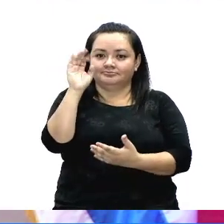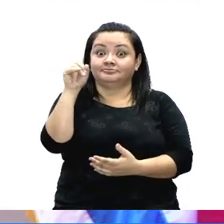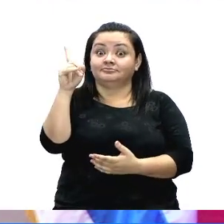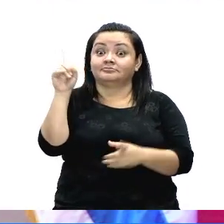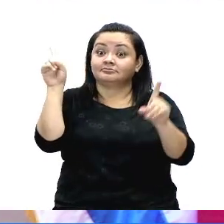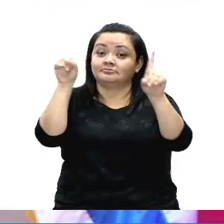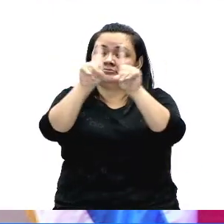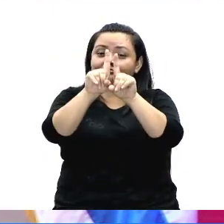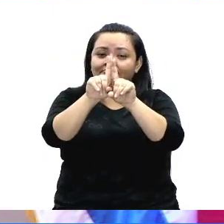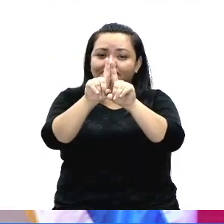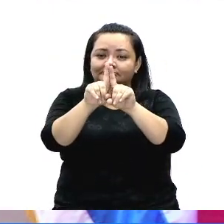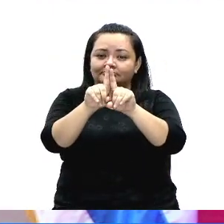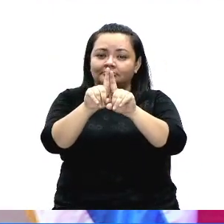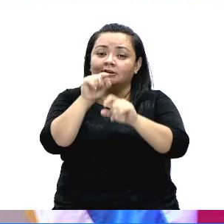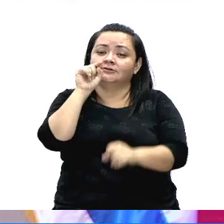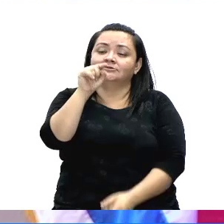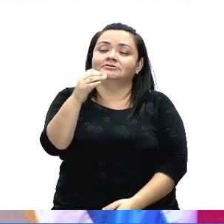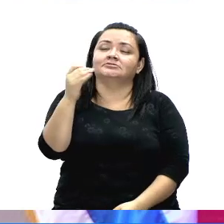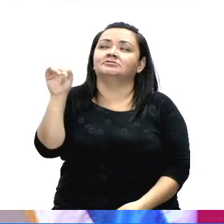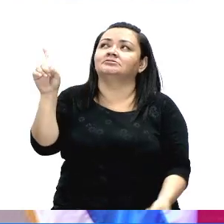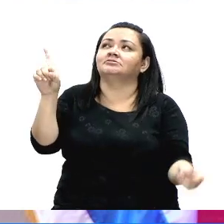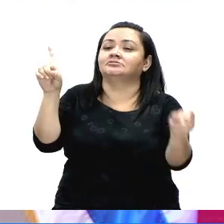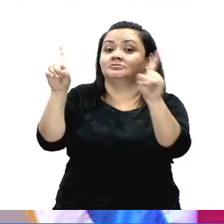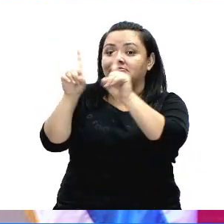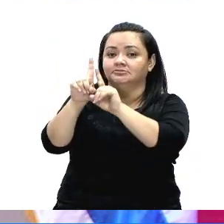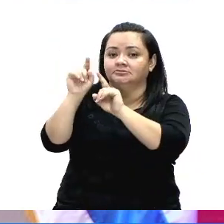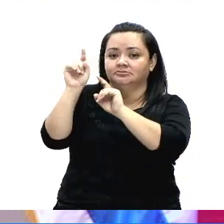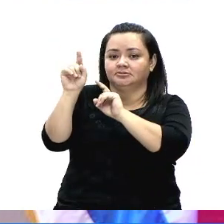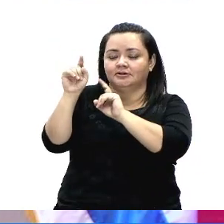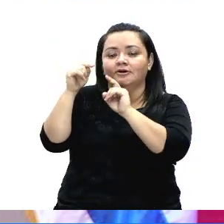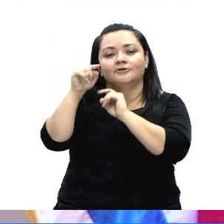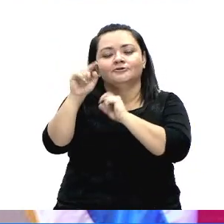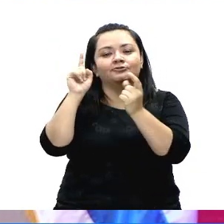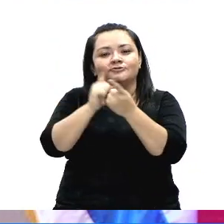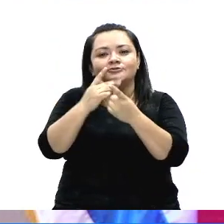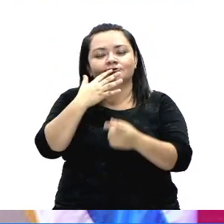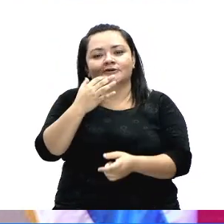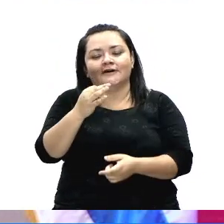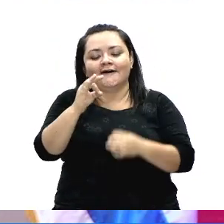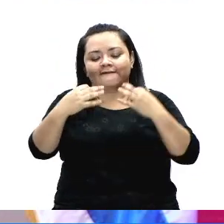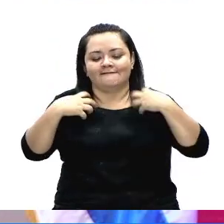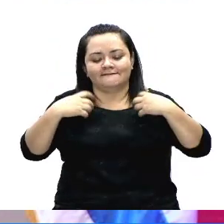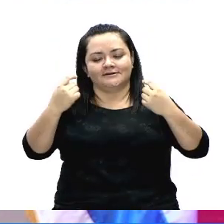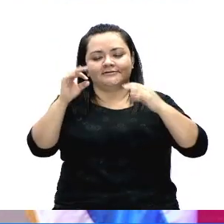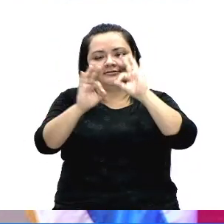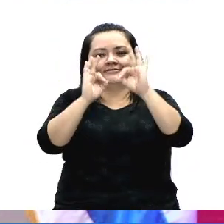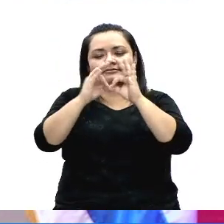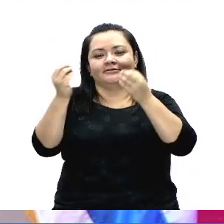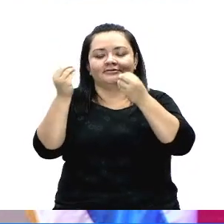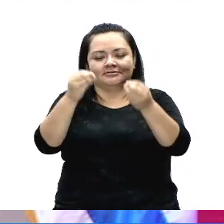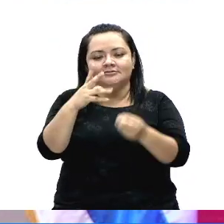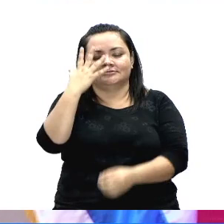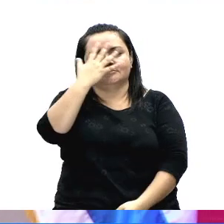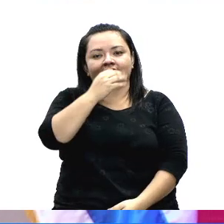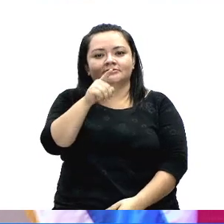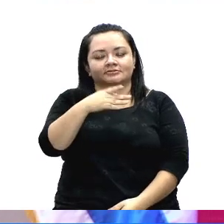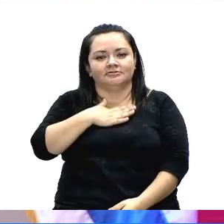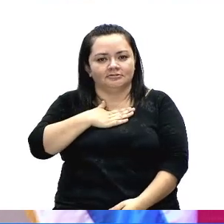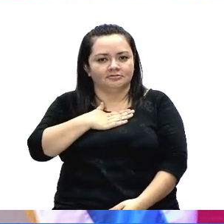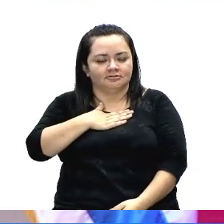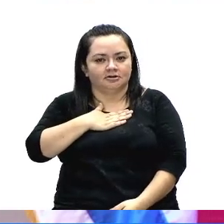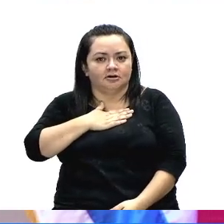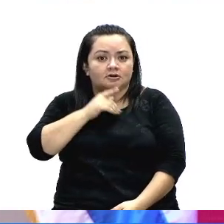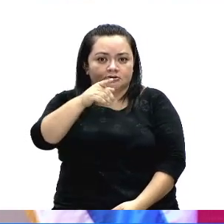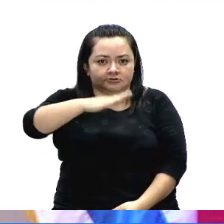acercarse a usted y usted acercarse a él para que conozca la vida perfecta y linda que tiene para usted donde